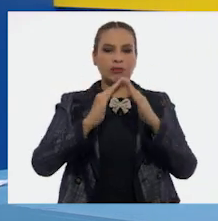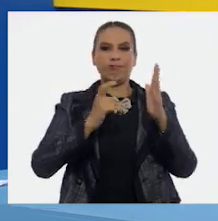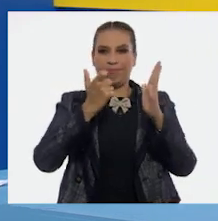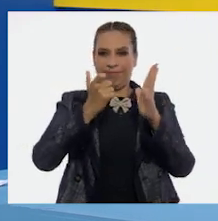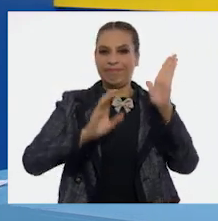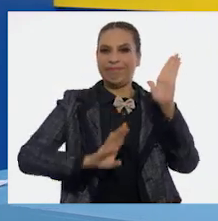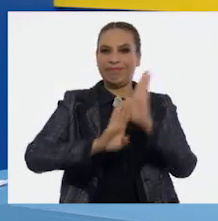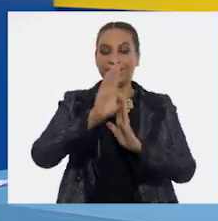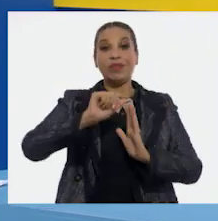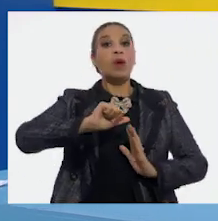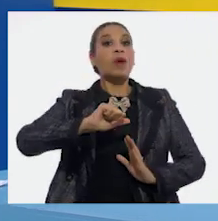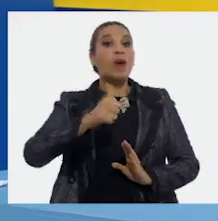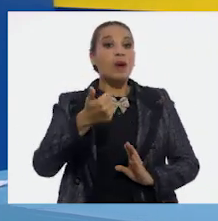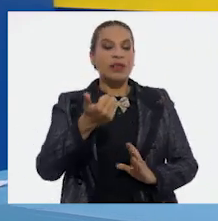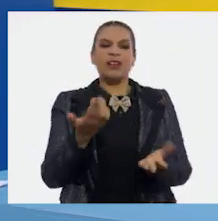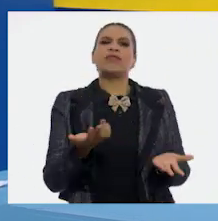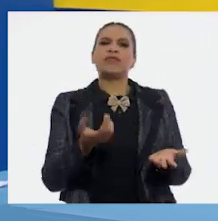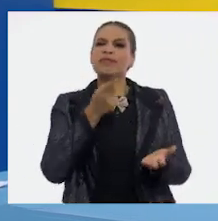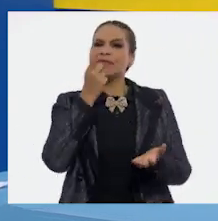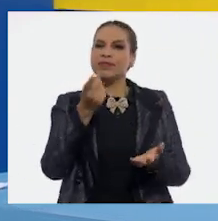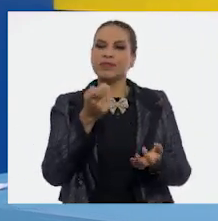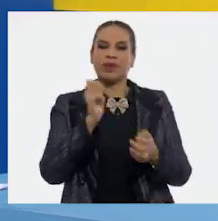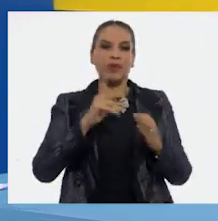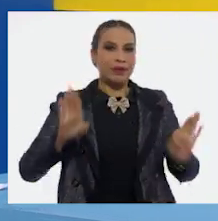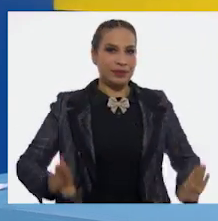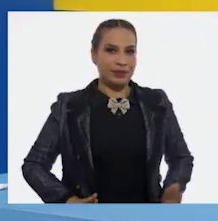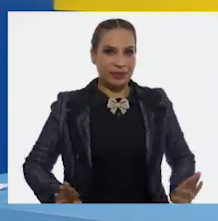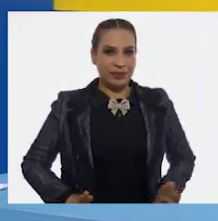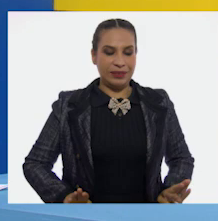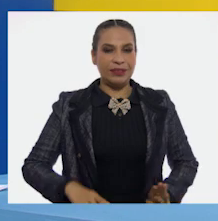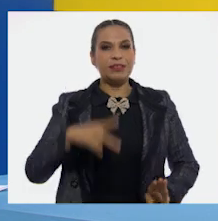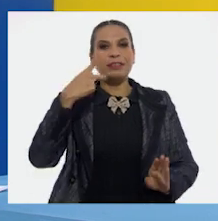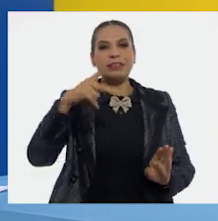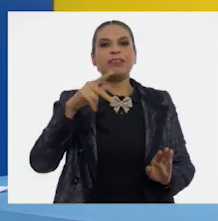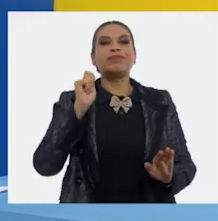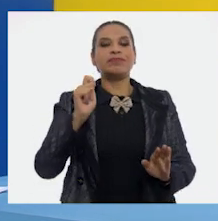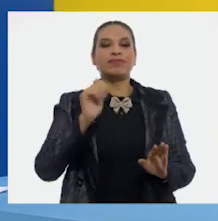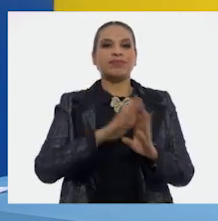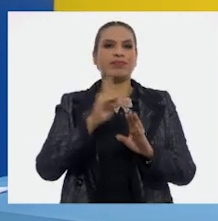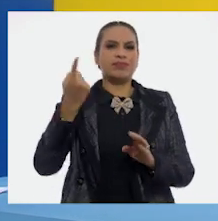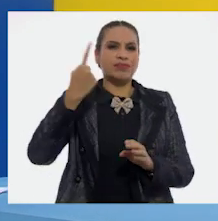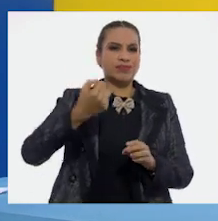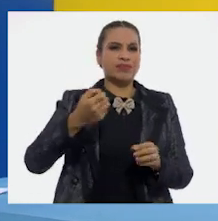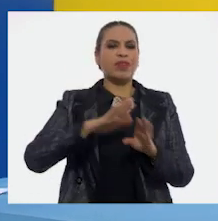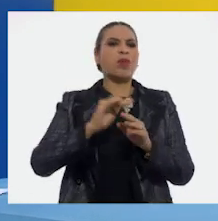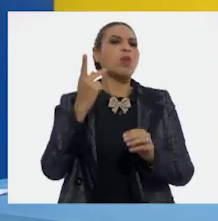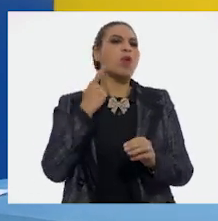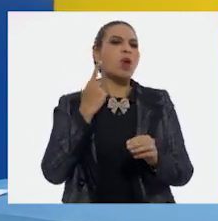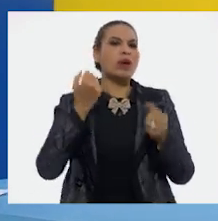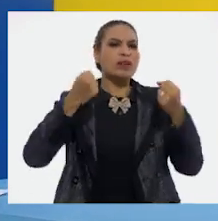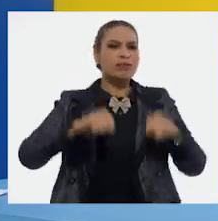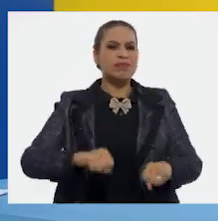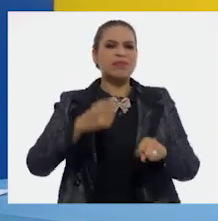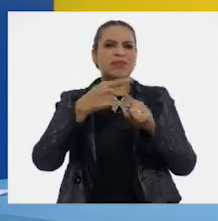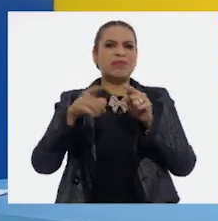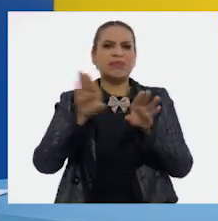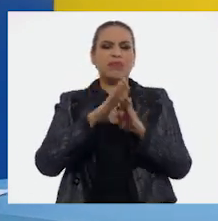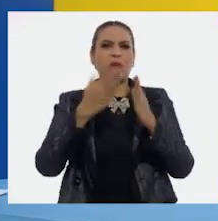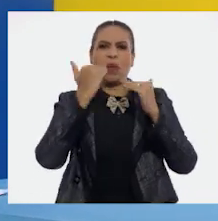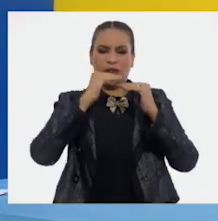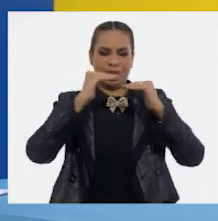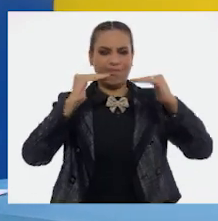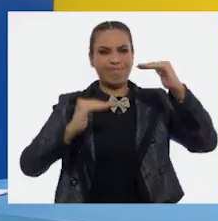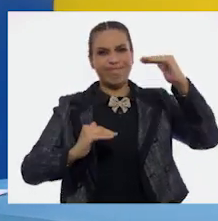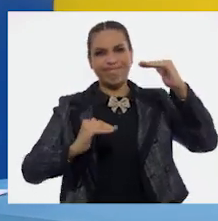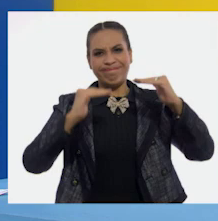económico, otras lo que señalan como características notables es la dictadura política y la tremenda desigualdad